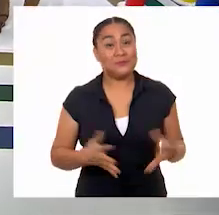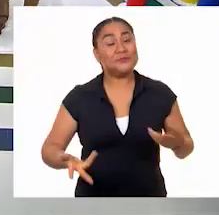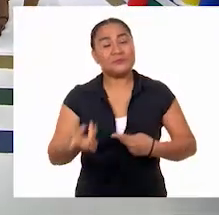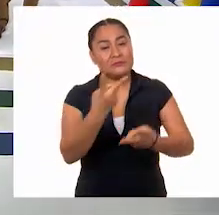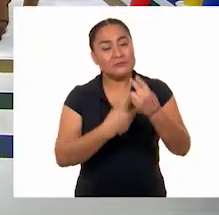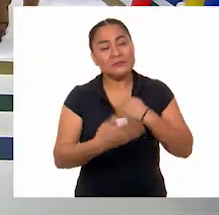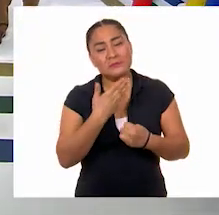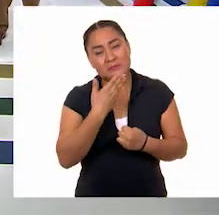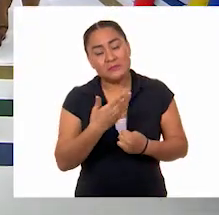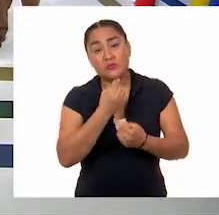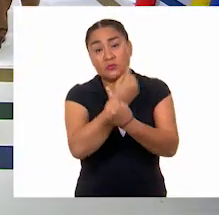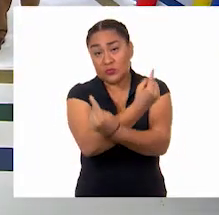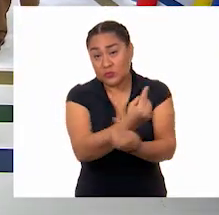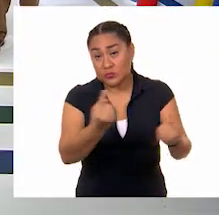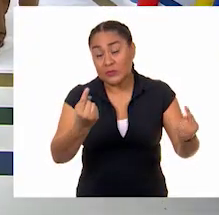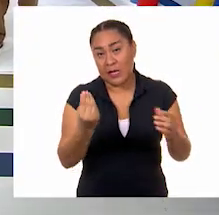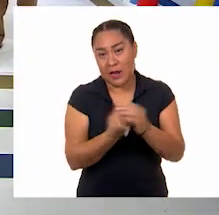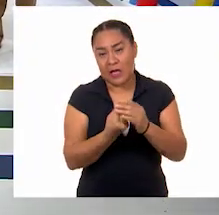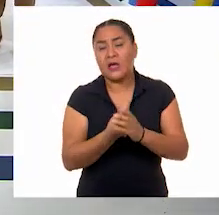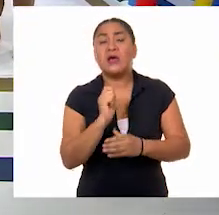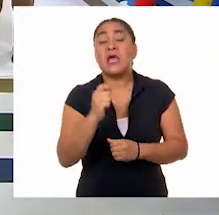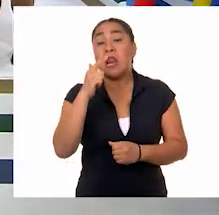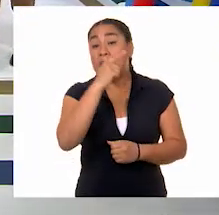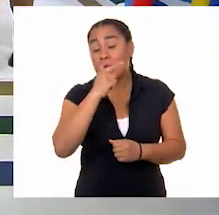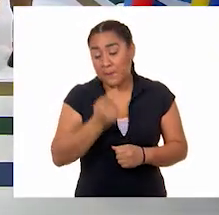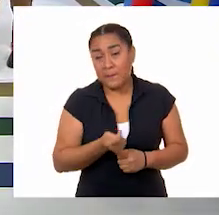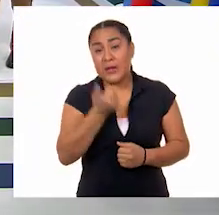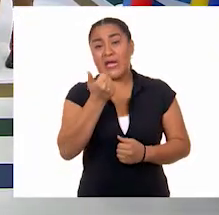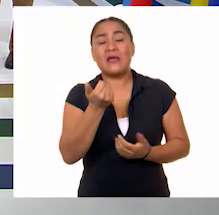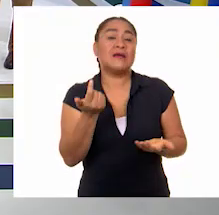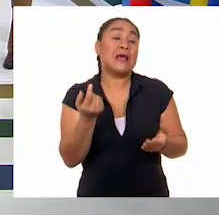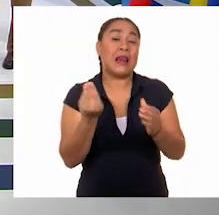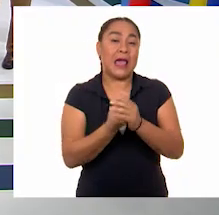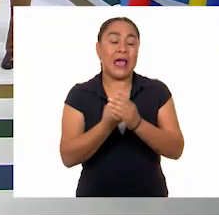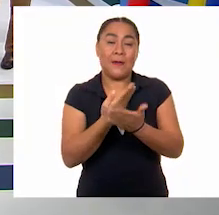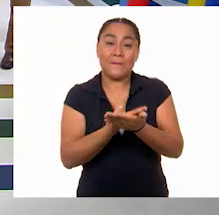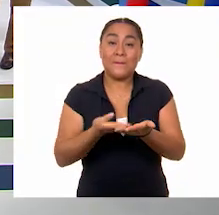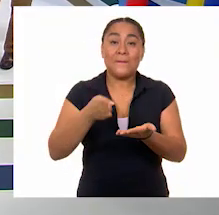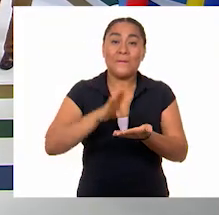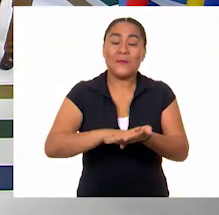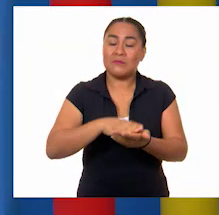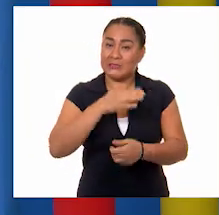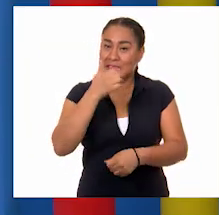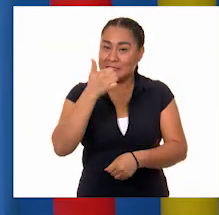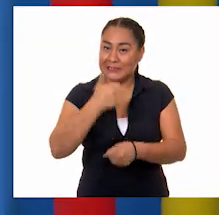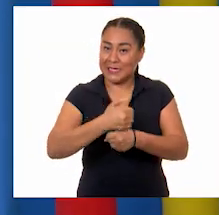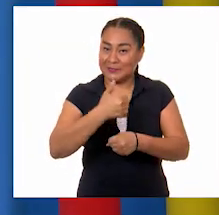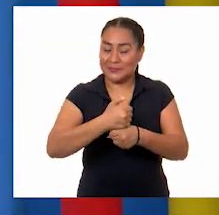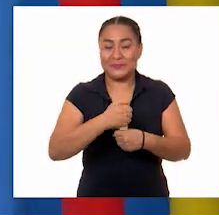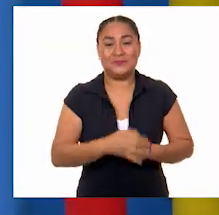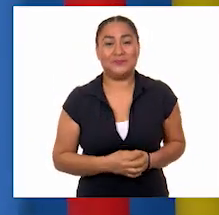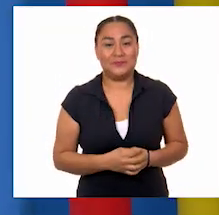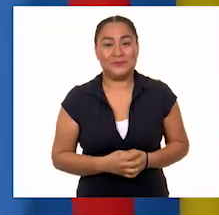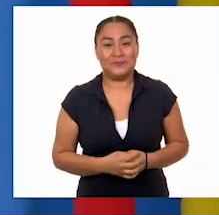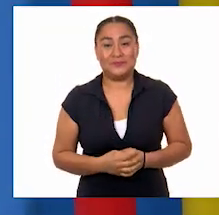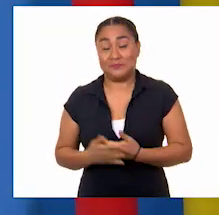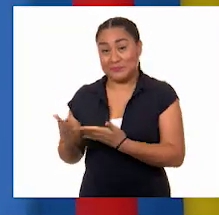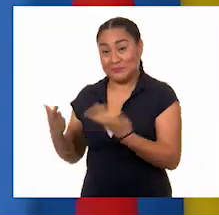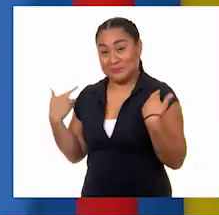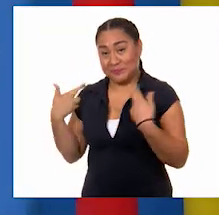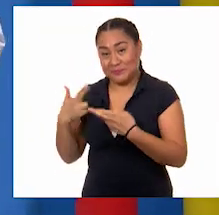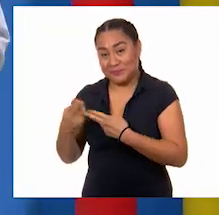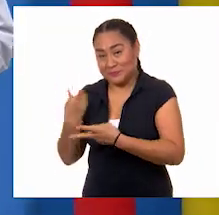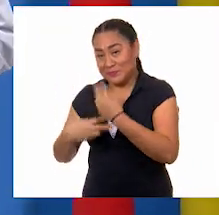Bienvenidas, niñas y niños, a una clase más de lengua materna, clase bilingüe, sexto grado. Maestro,